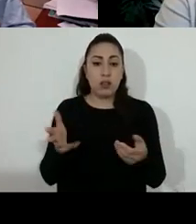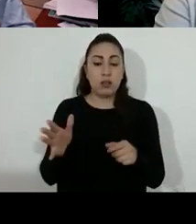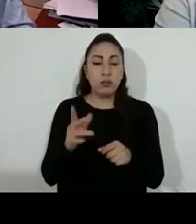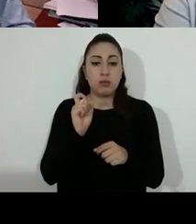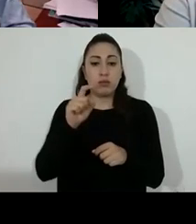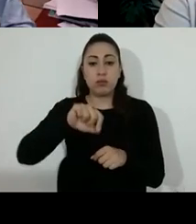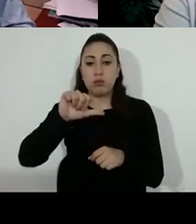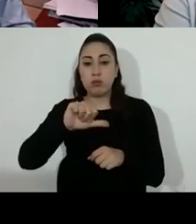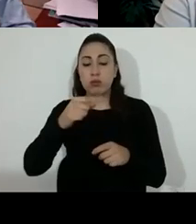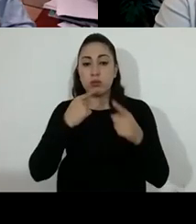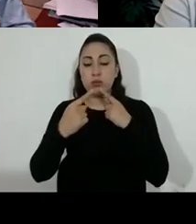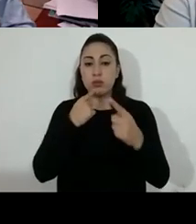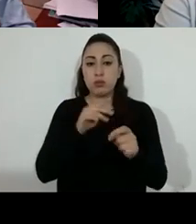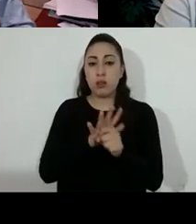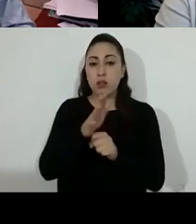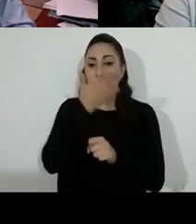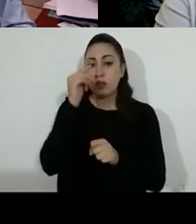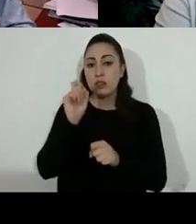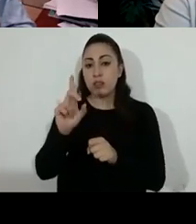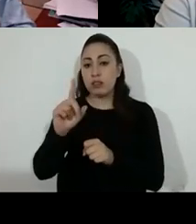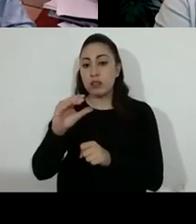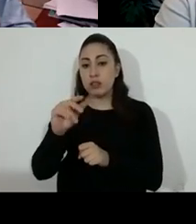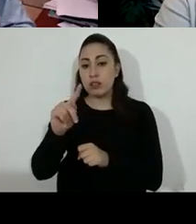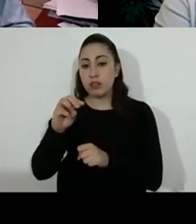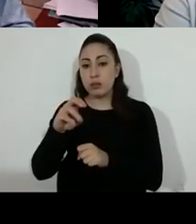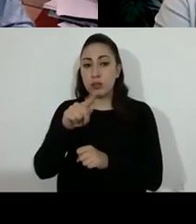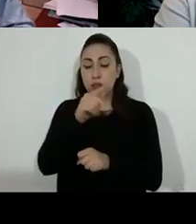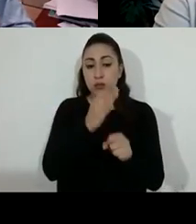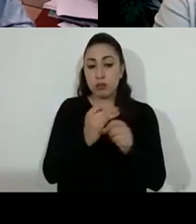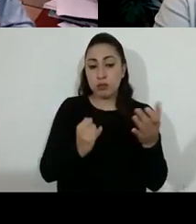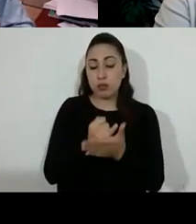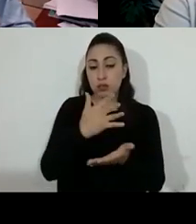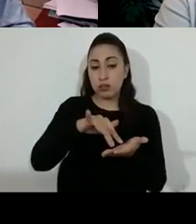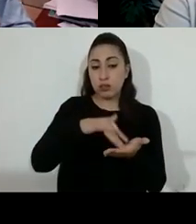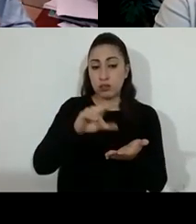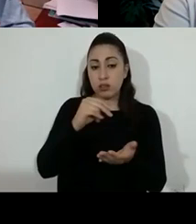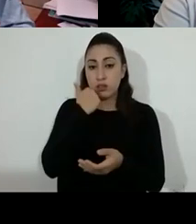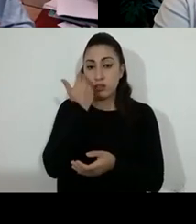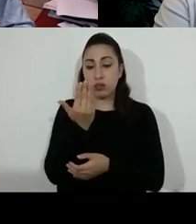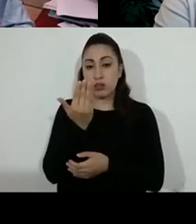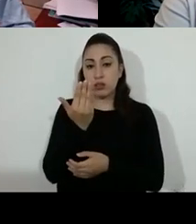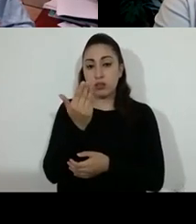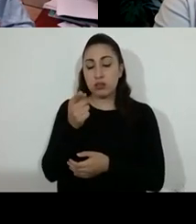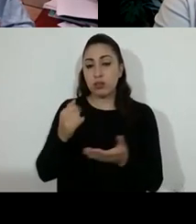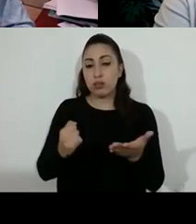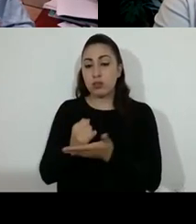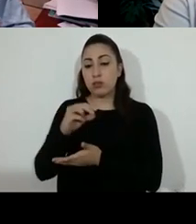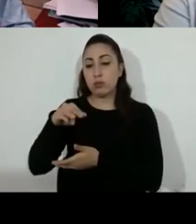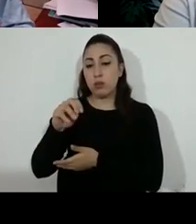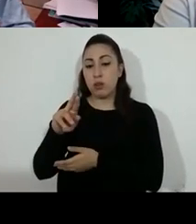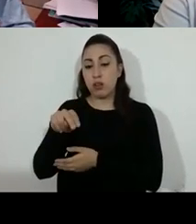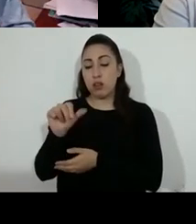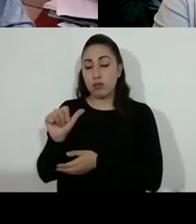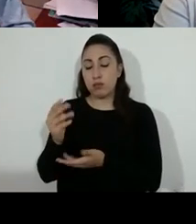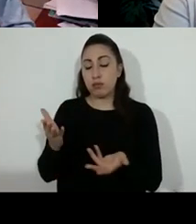dictamen elaborado. Entonces, ya que se decidió no leerlo por parte de Morena, quisiera yo